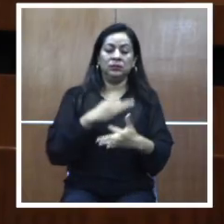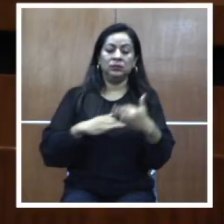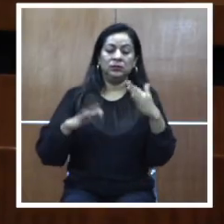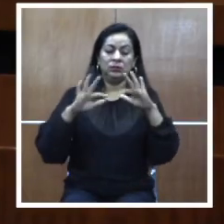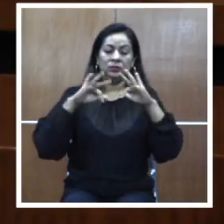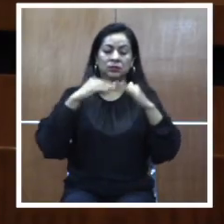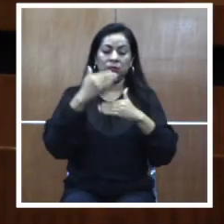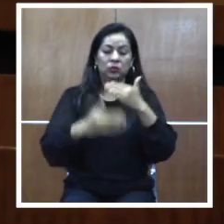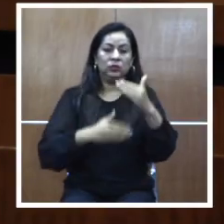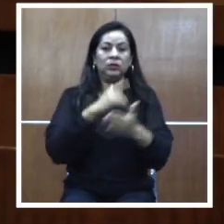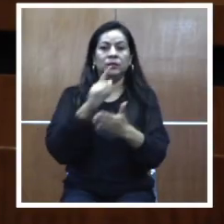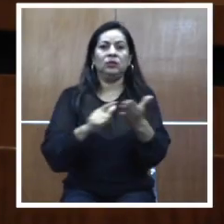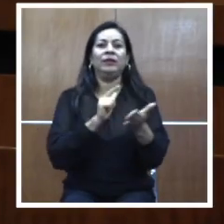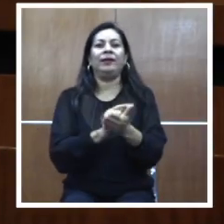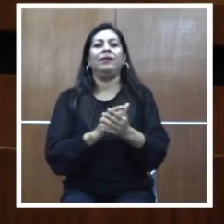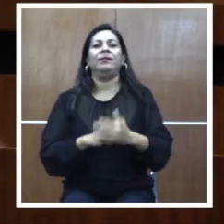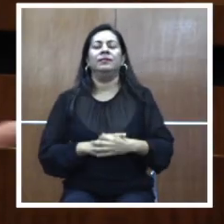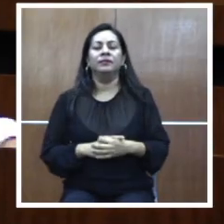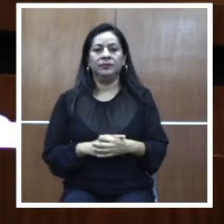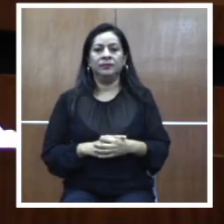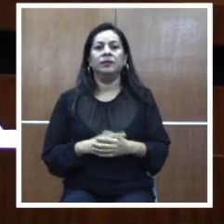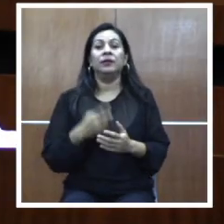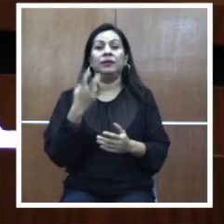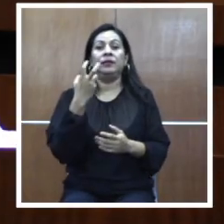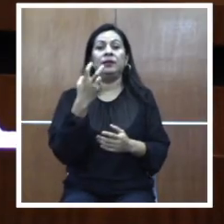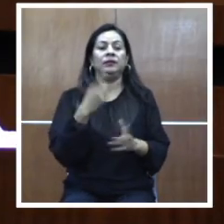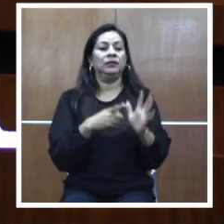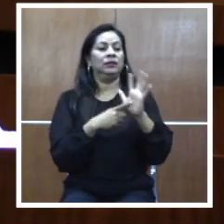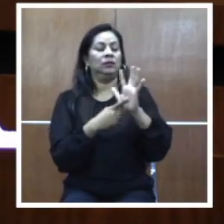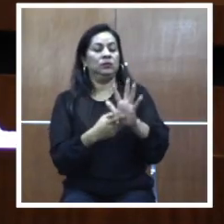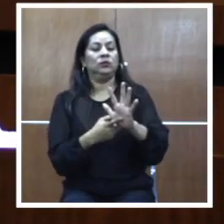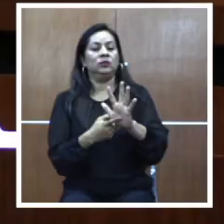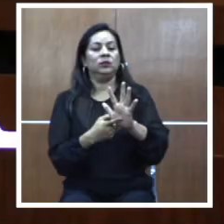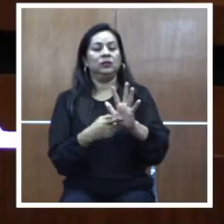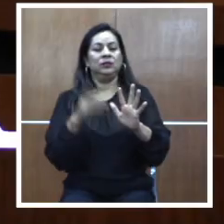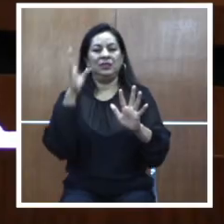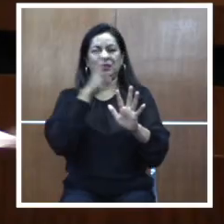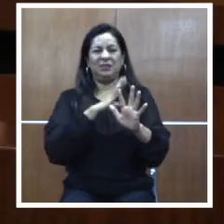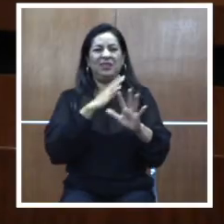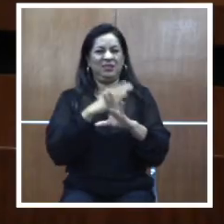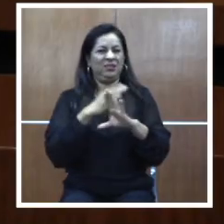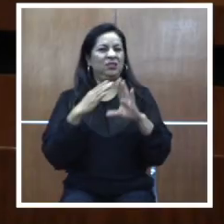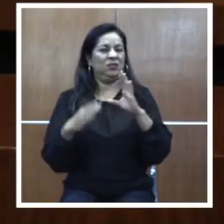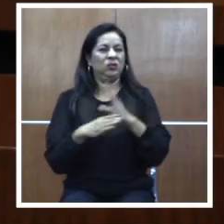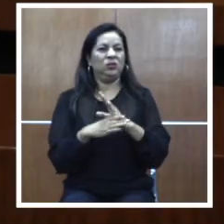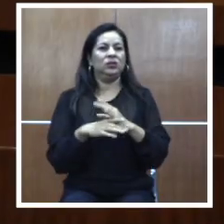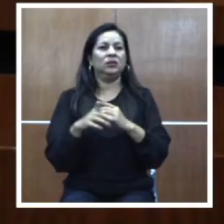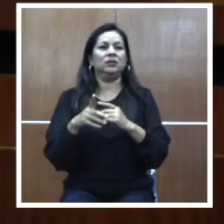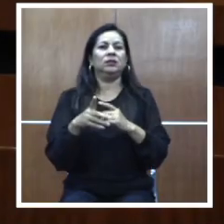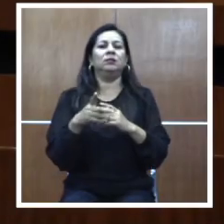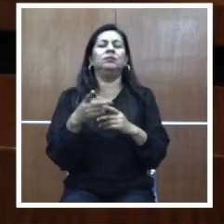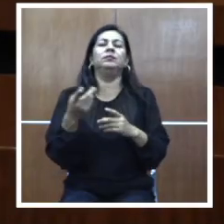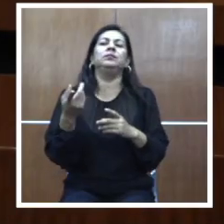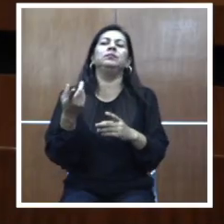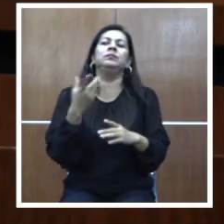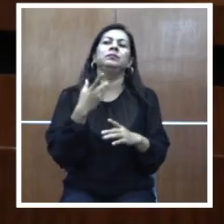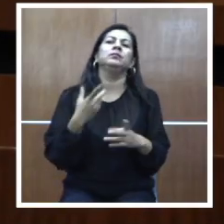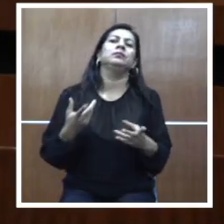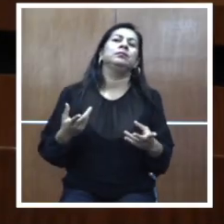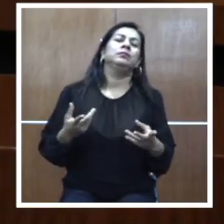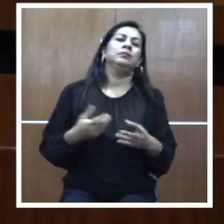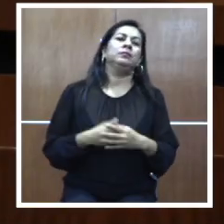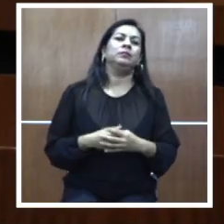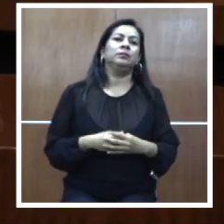cualquier procedimiento legal. Frente a esta demostración de excepcionalidad, los canales diplomáticos